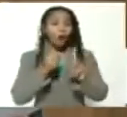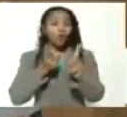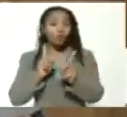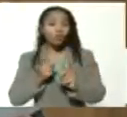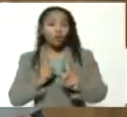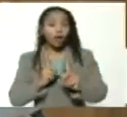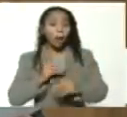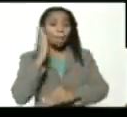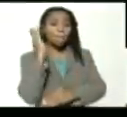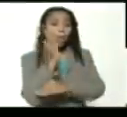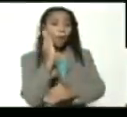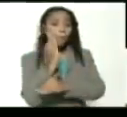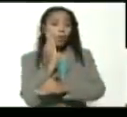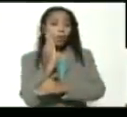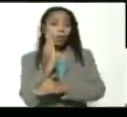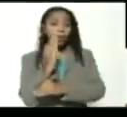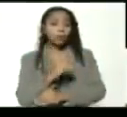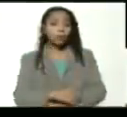la condena de los